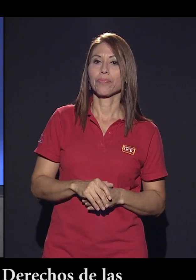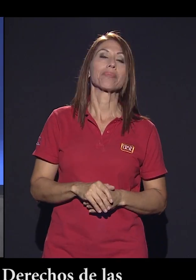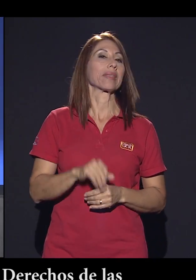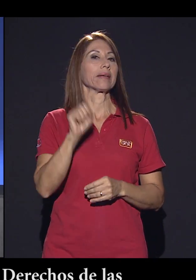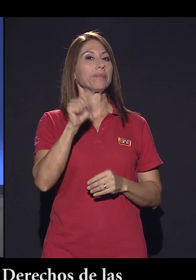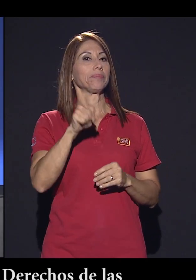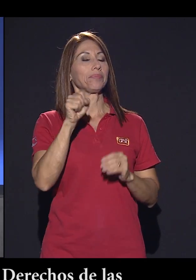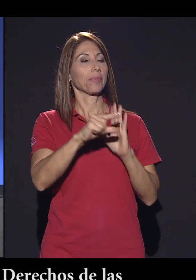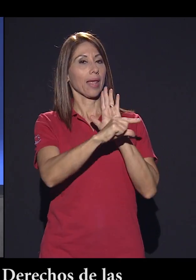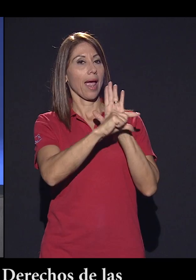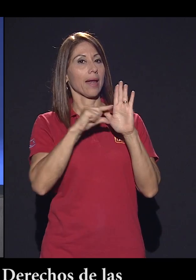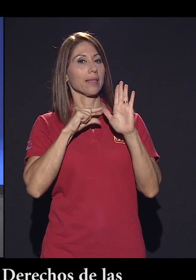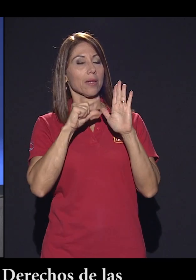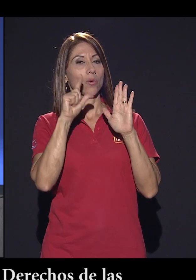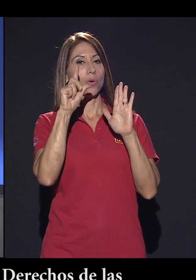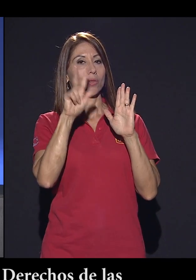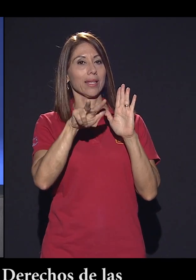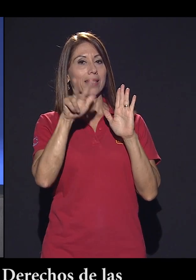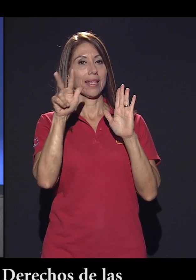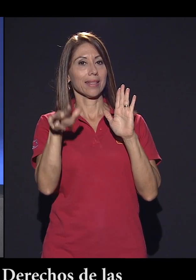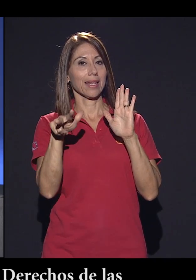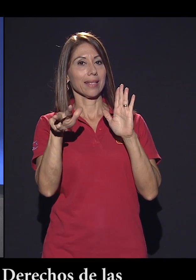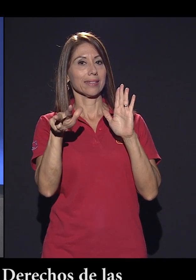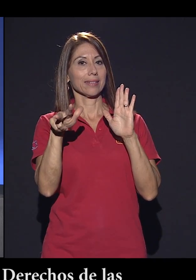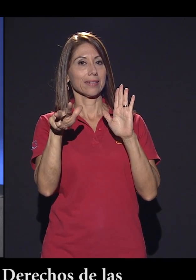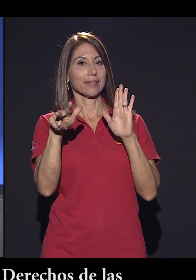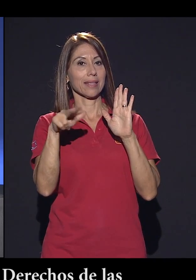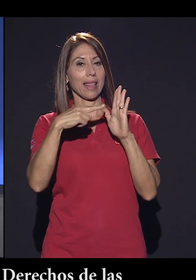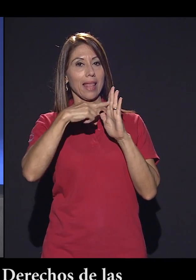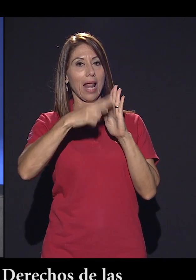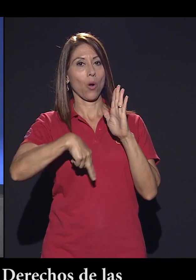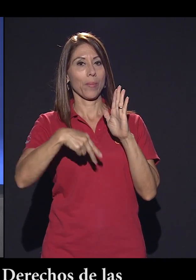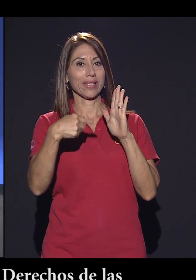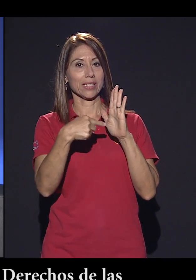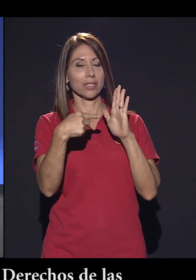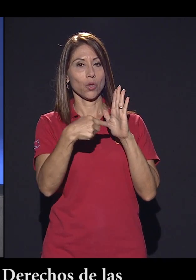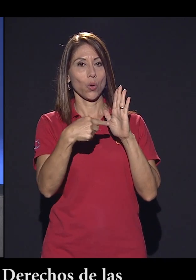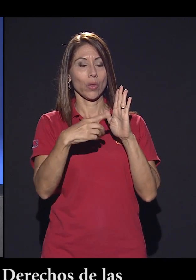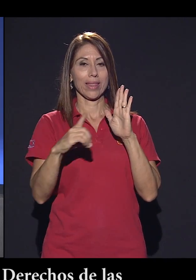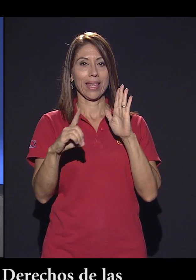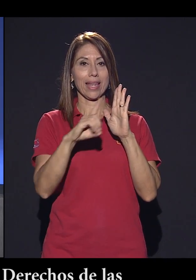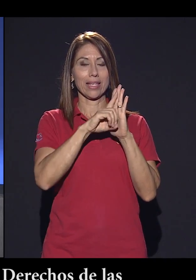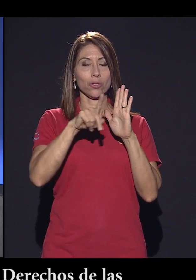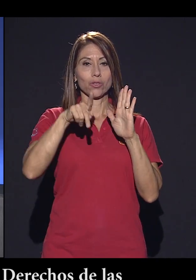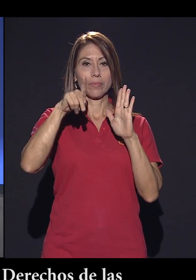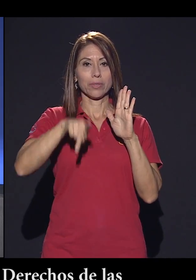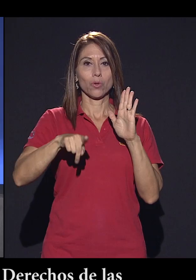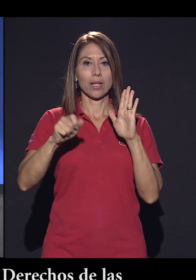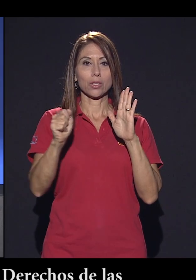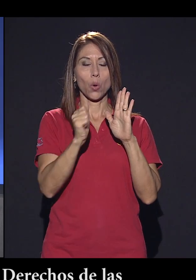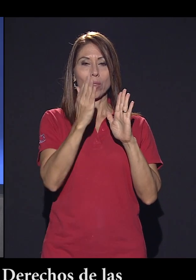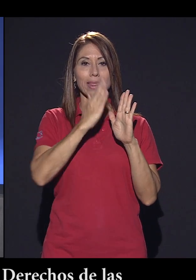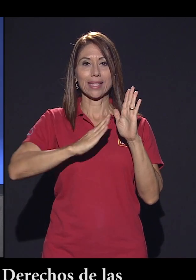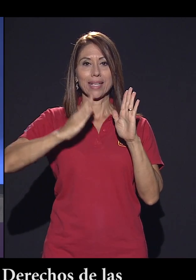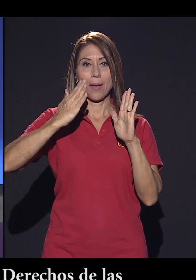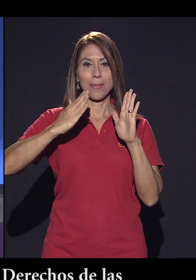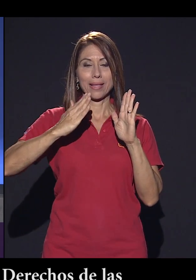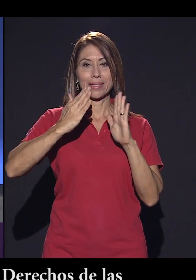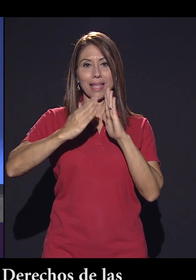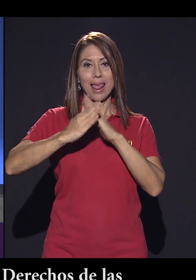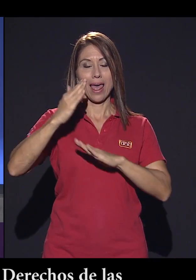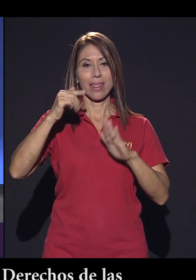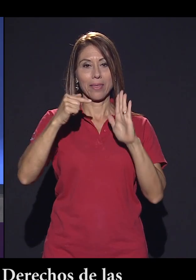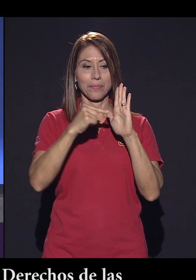Sí, el artículo 33 de la Convención sobre los Derechos de las Personas